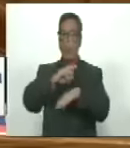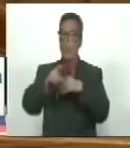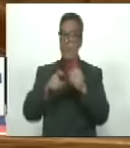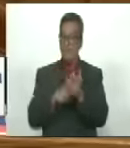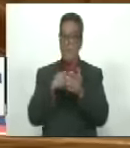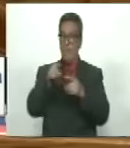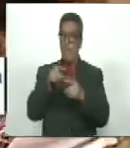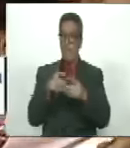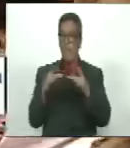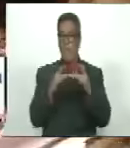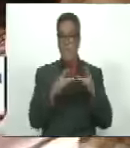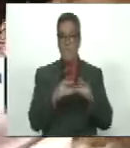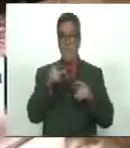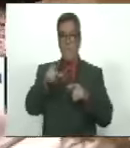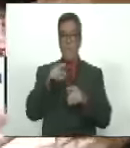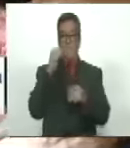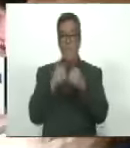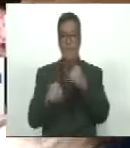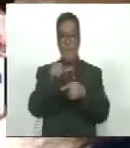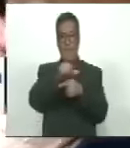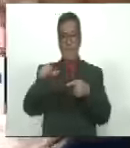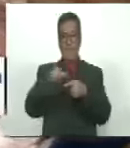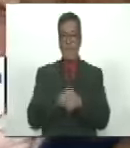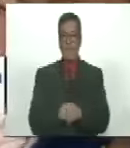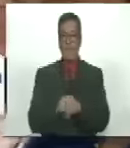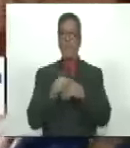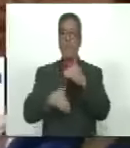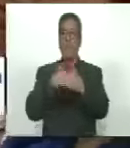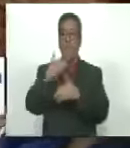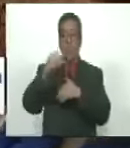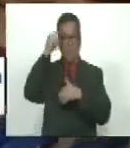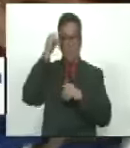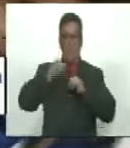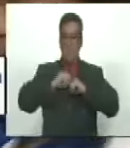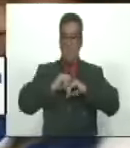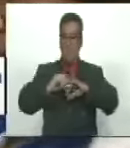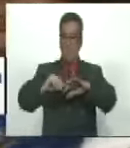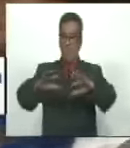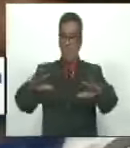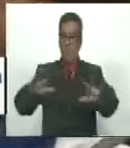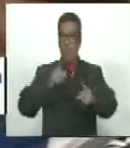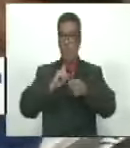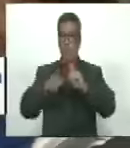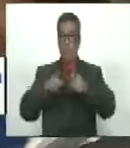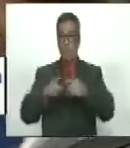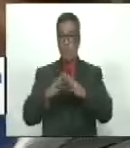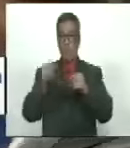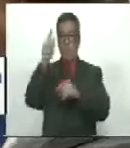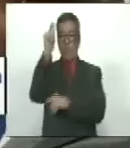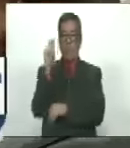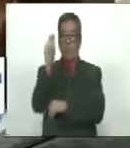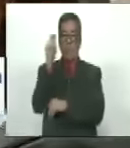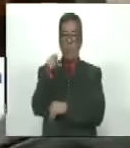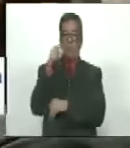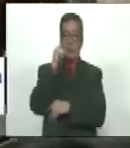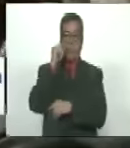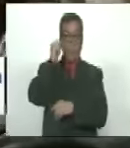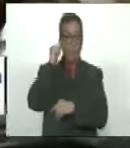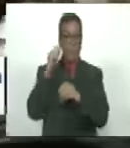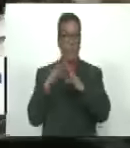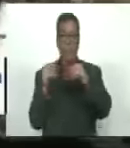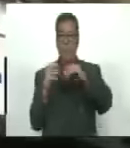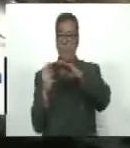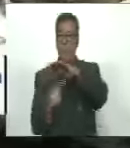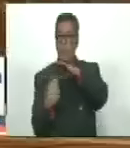pero que además durante el fin de semana y los próximos días se desplegarán una serie y todos los diputados, todas las